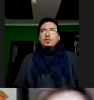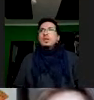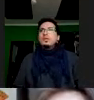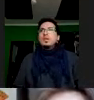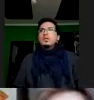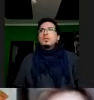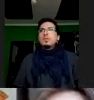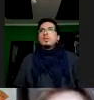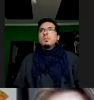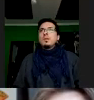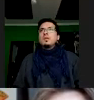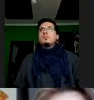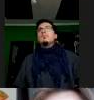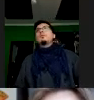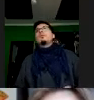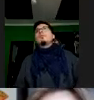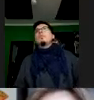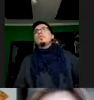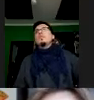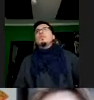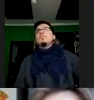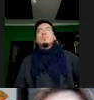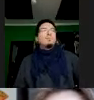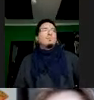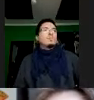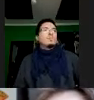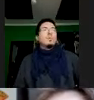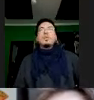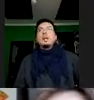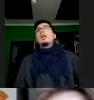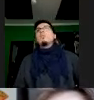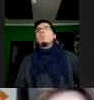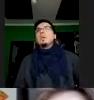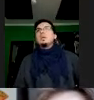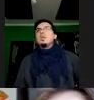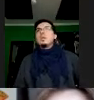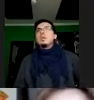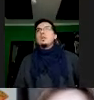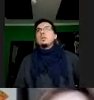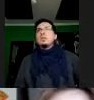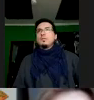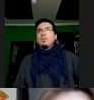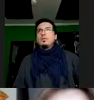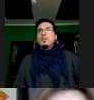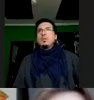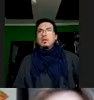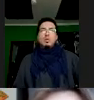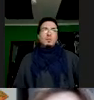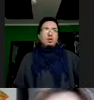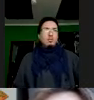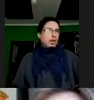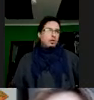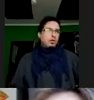Ahí lo estoy leyendo, chiquillos. Pueden decirme también por el micrófono. Estamos claros. Bien, chiquillos, qué bueno, porque este es un plano, es como el